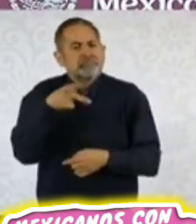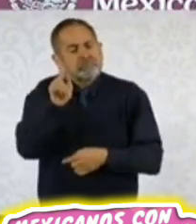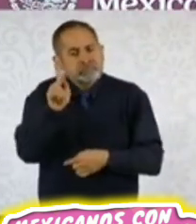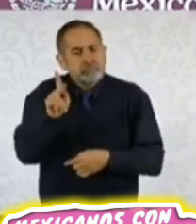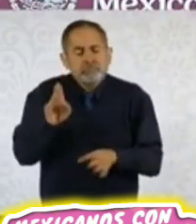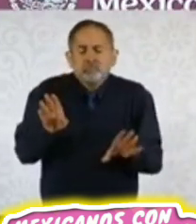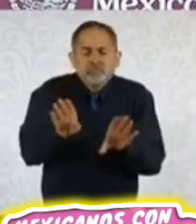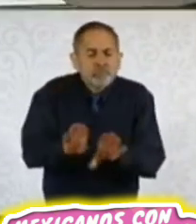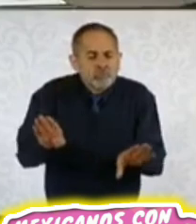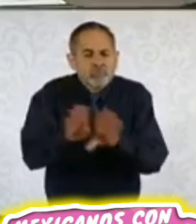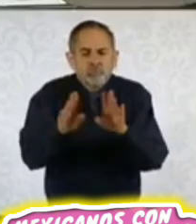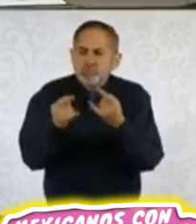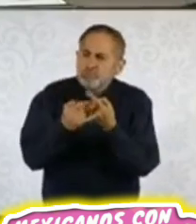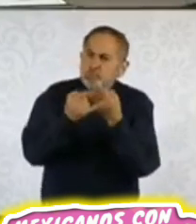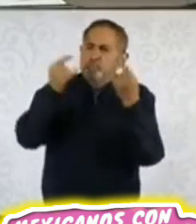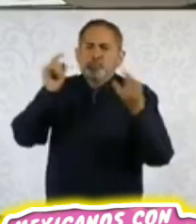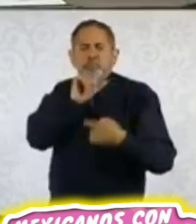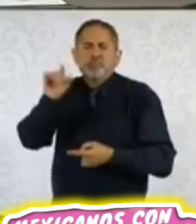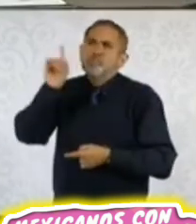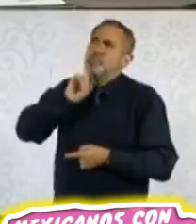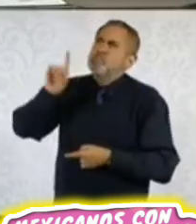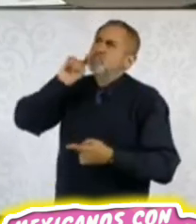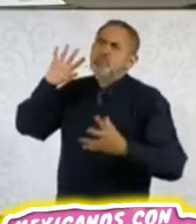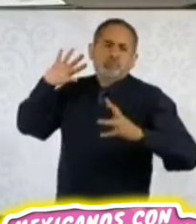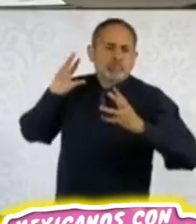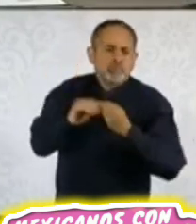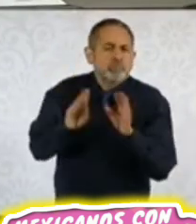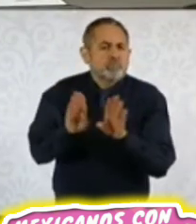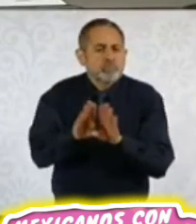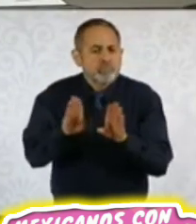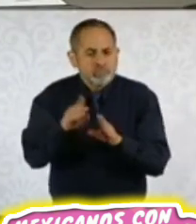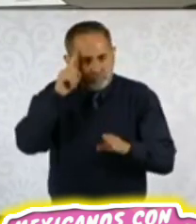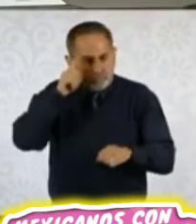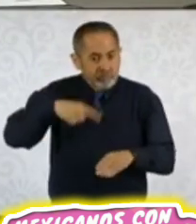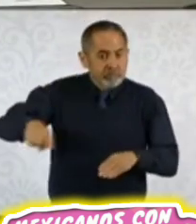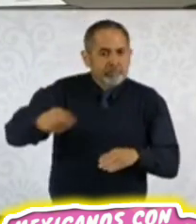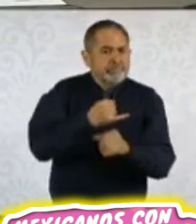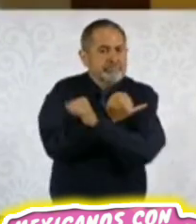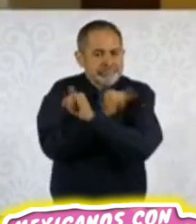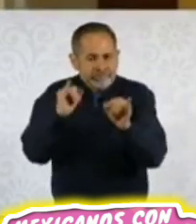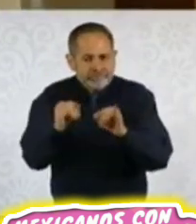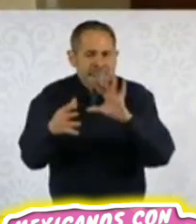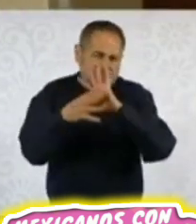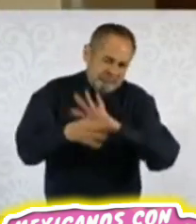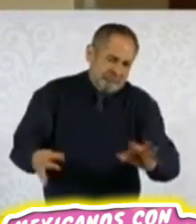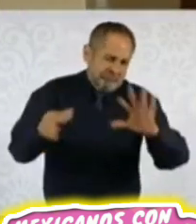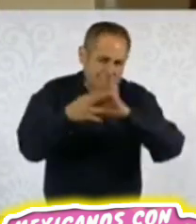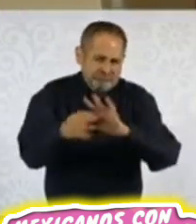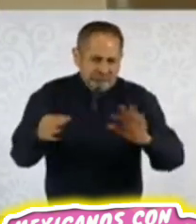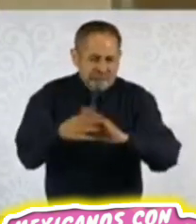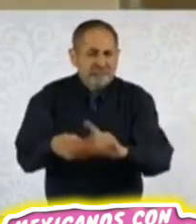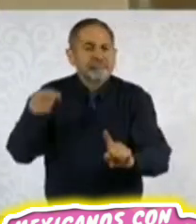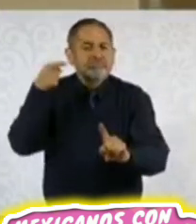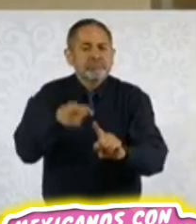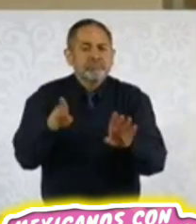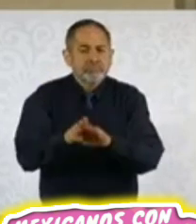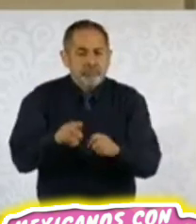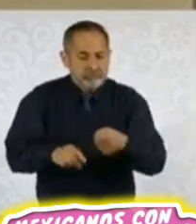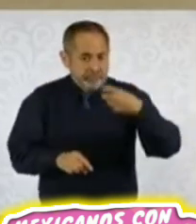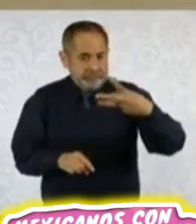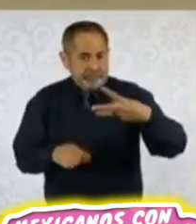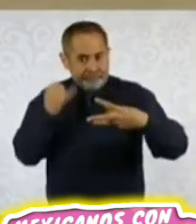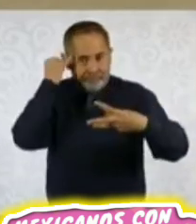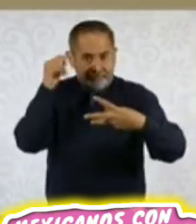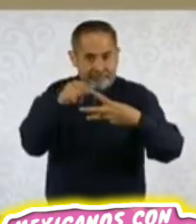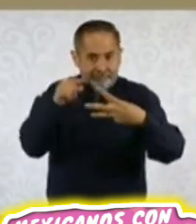podemos abordar la historia de las mujeres en el proceso de independencia? Y aquí me gustaría hacer énfasis en 3